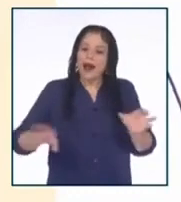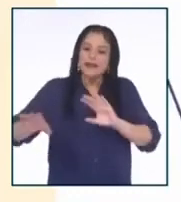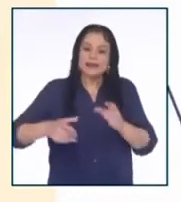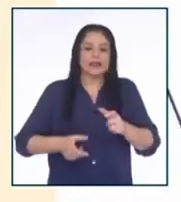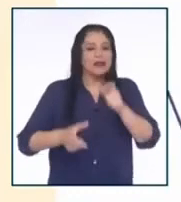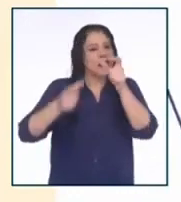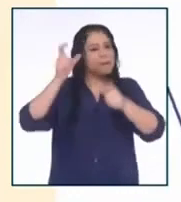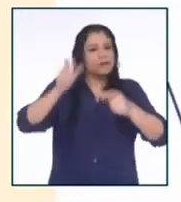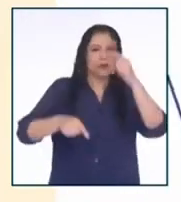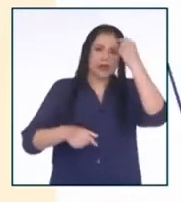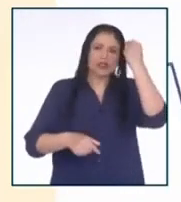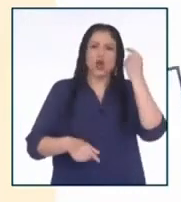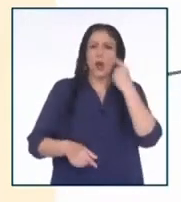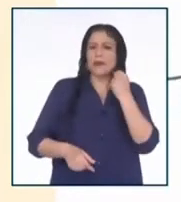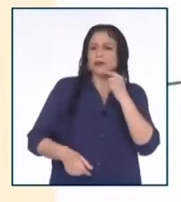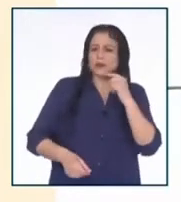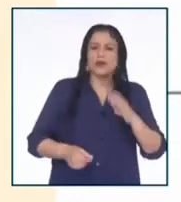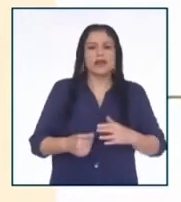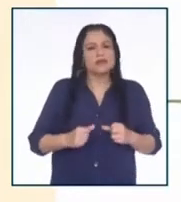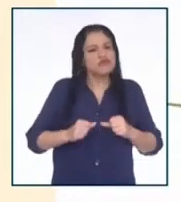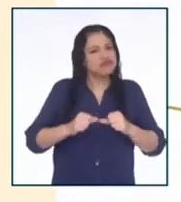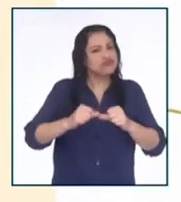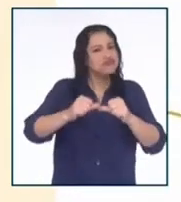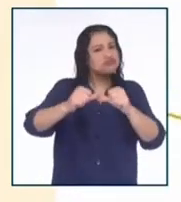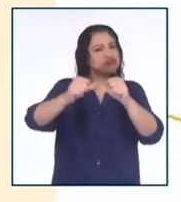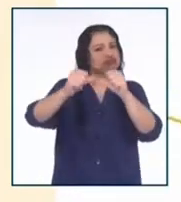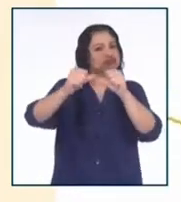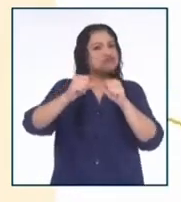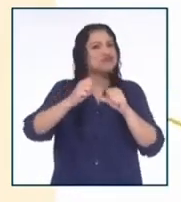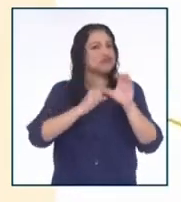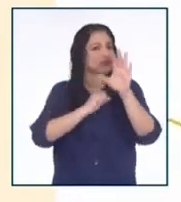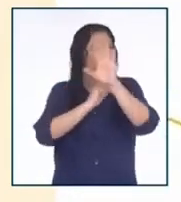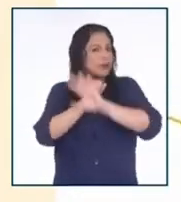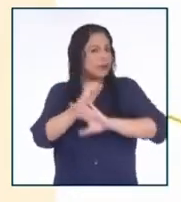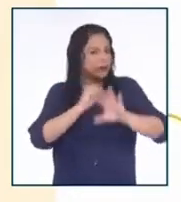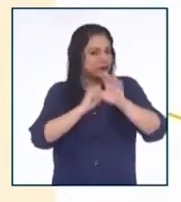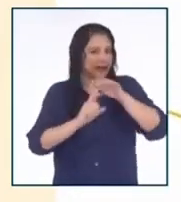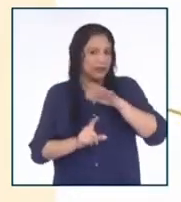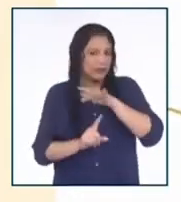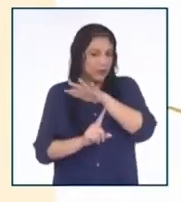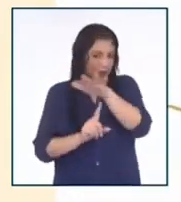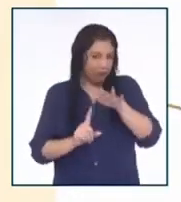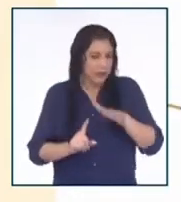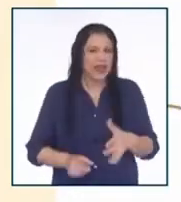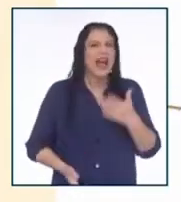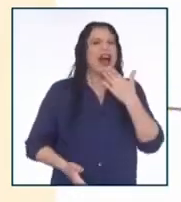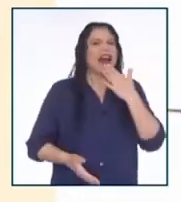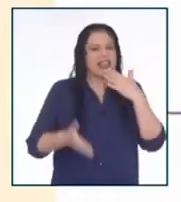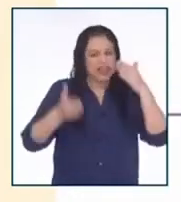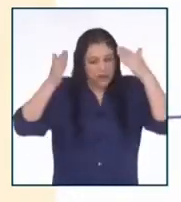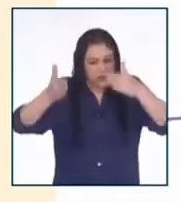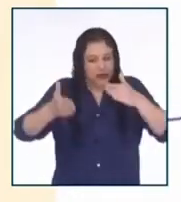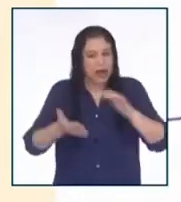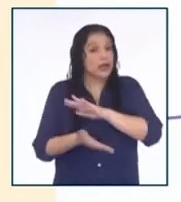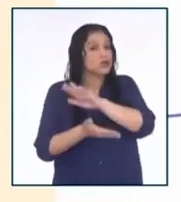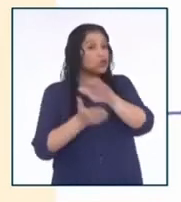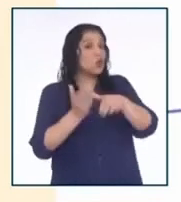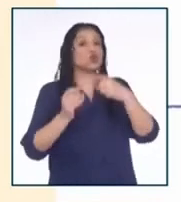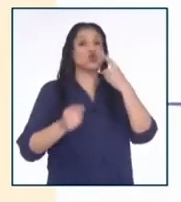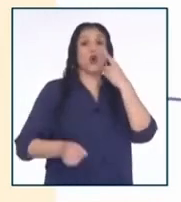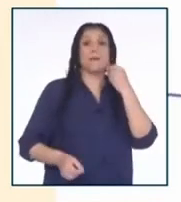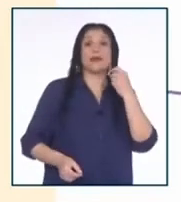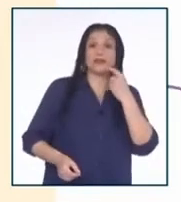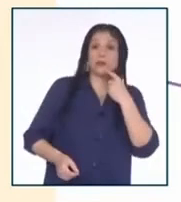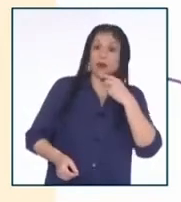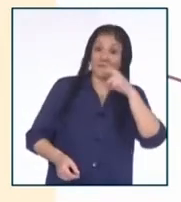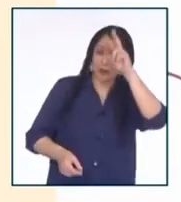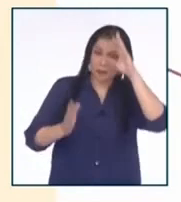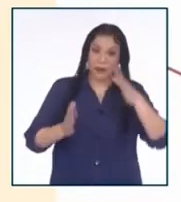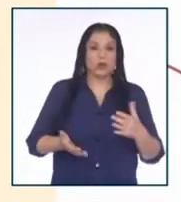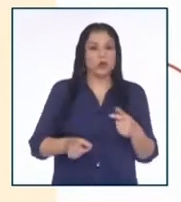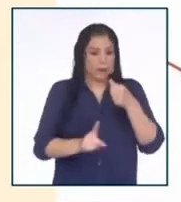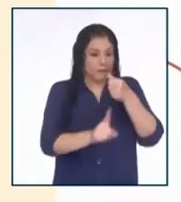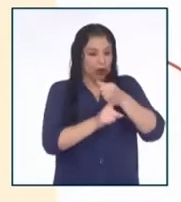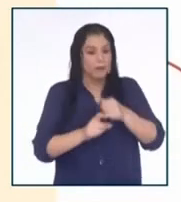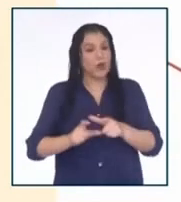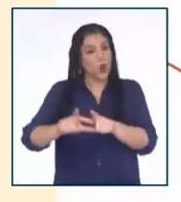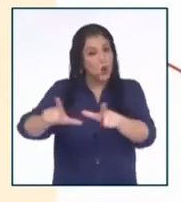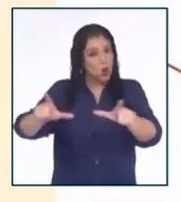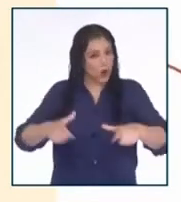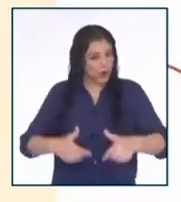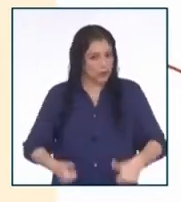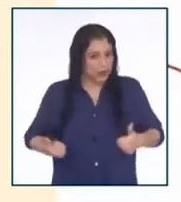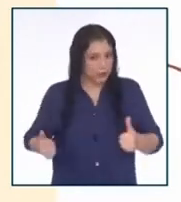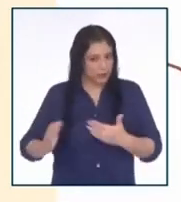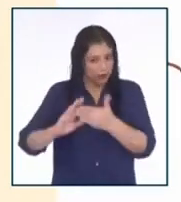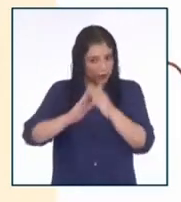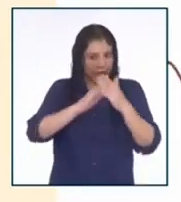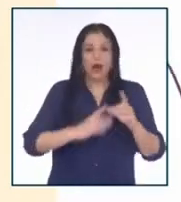ciudadanas y ciudadanos de preservar el ambiente. ¿A quién está dirigido? Especialmente a todas las ciudadanas y ciudadanos de la localidad. Ahora